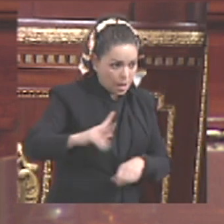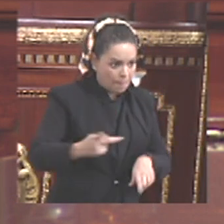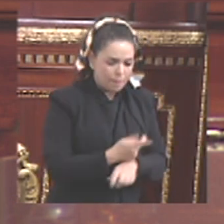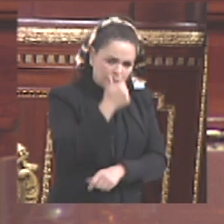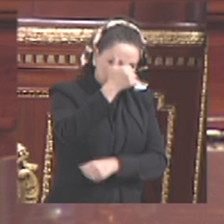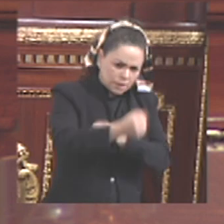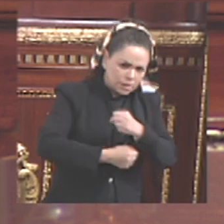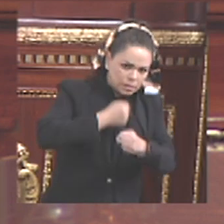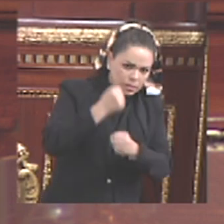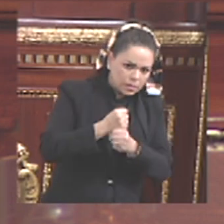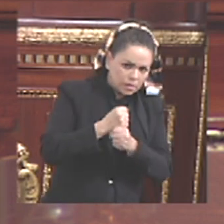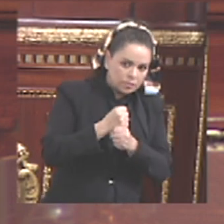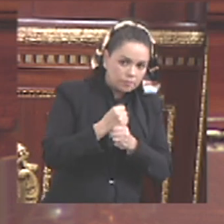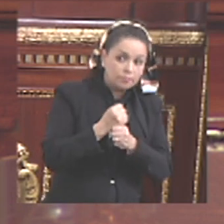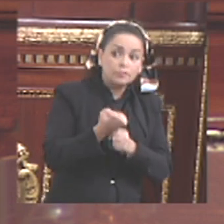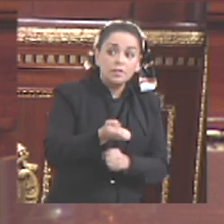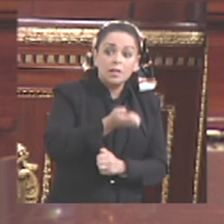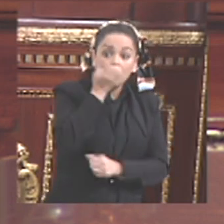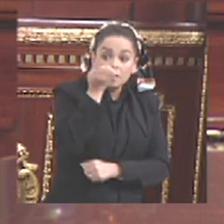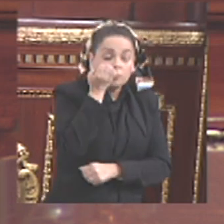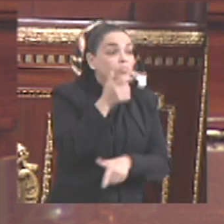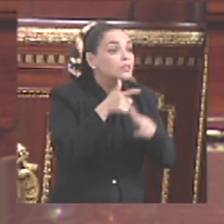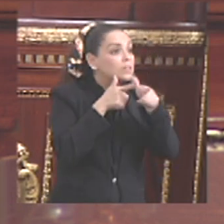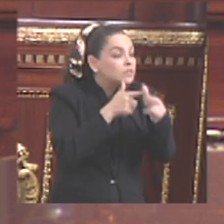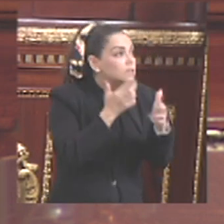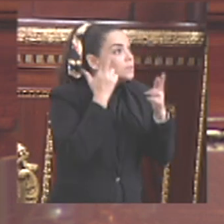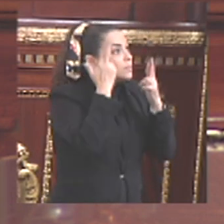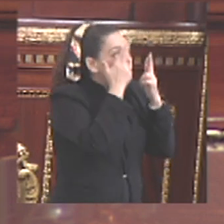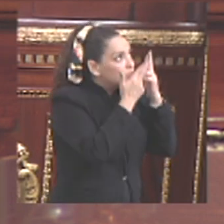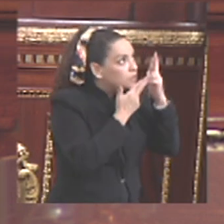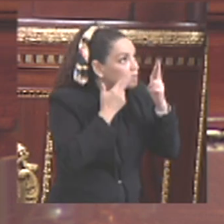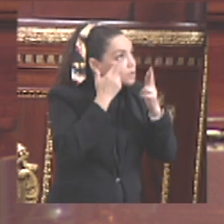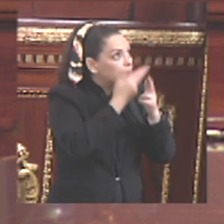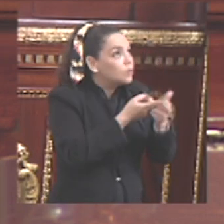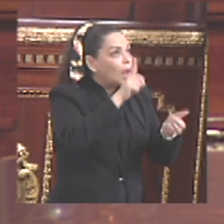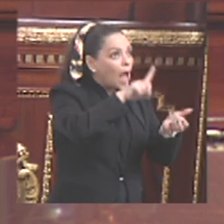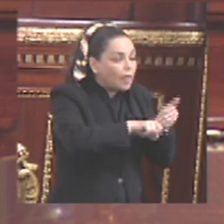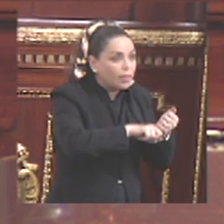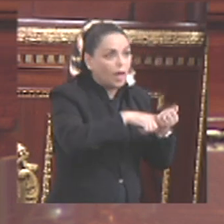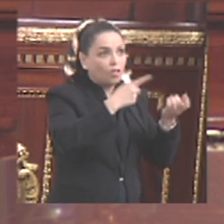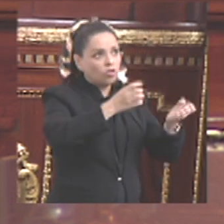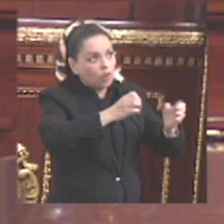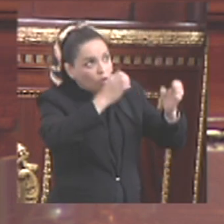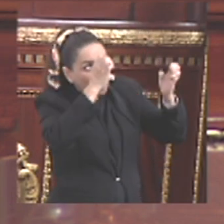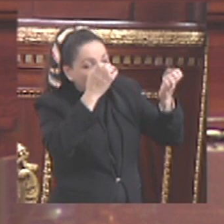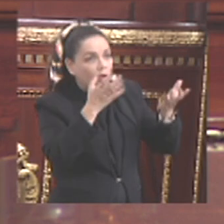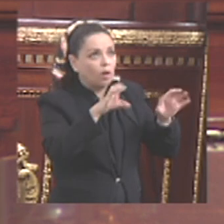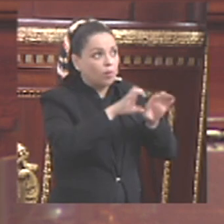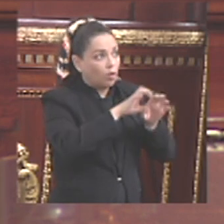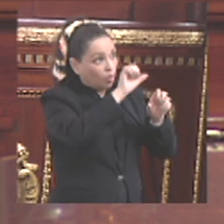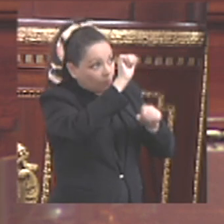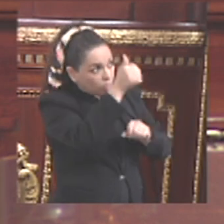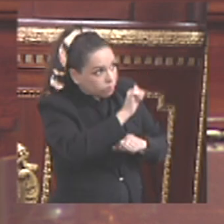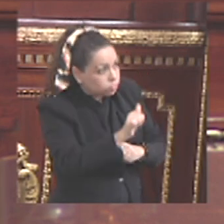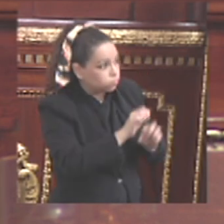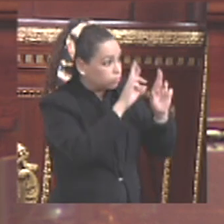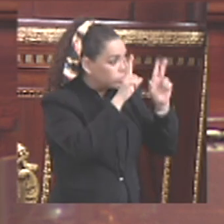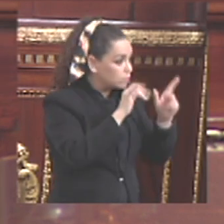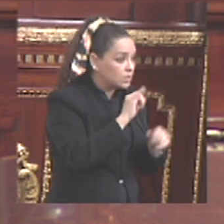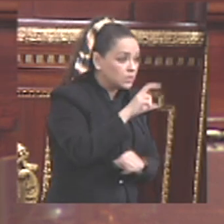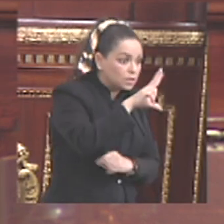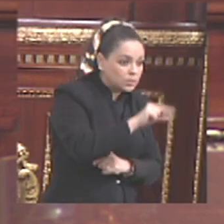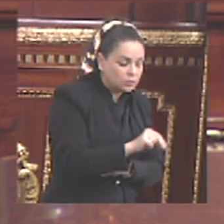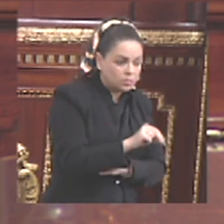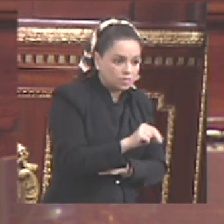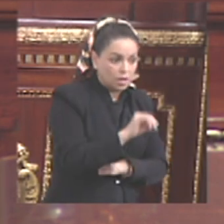las escuelas para conocer los daños y aún existen planteles en los cuales las y los niños corren